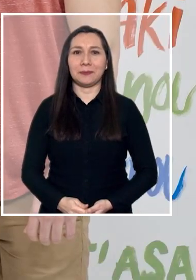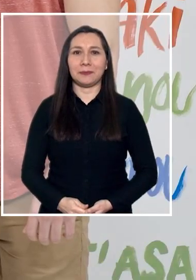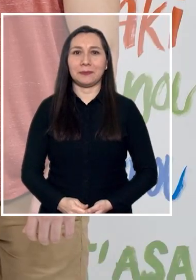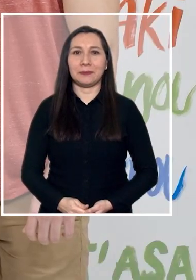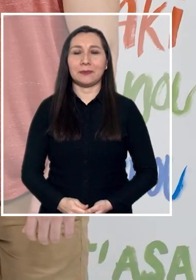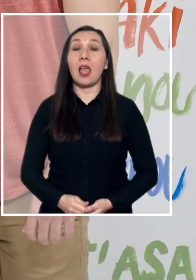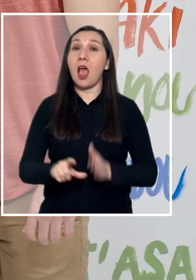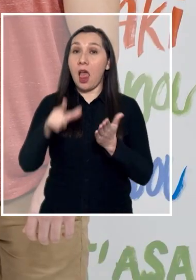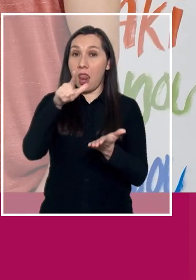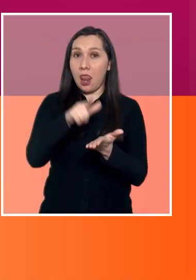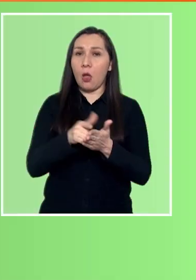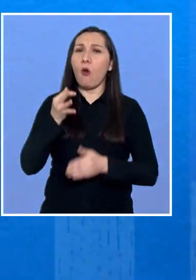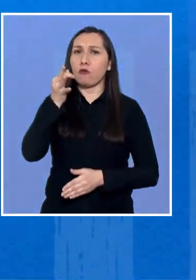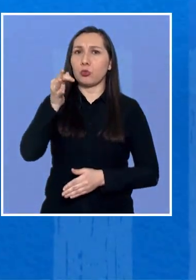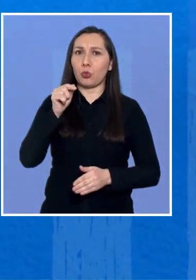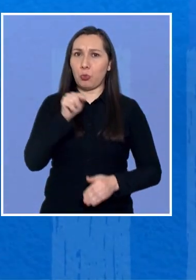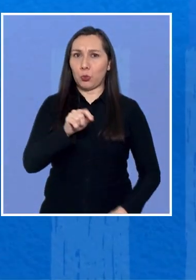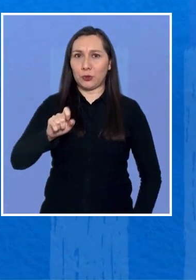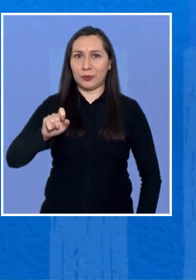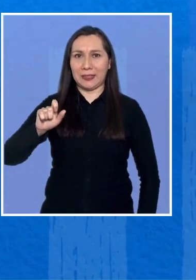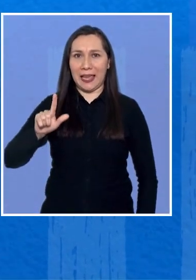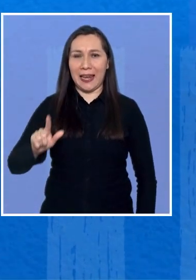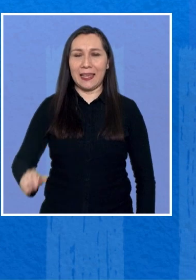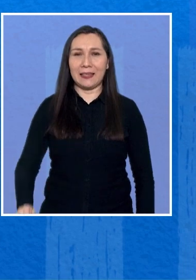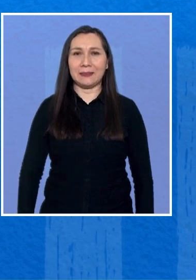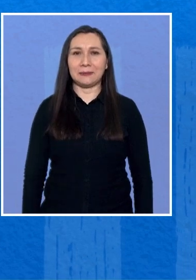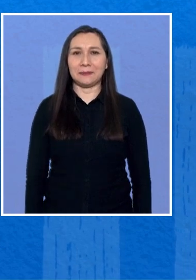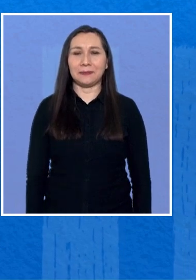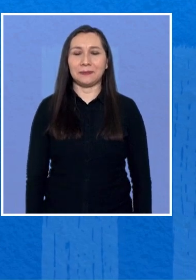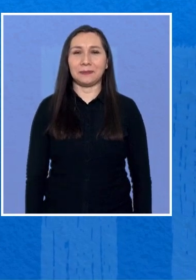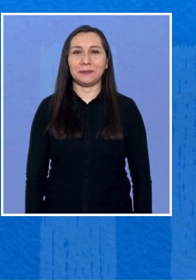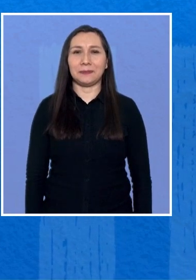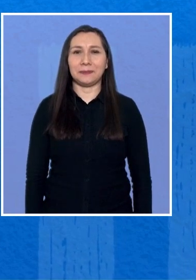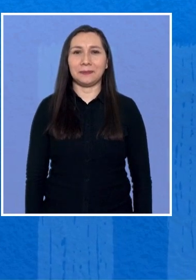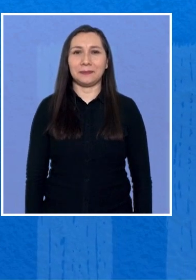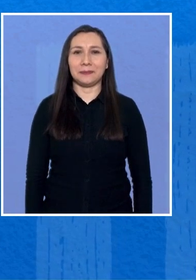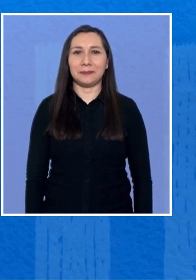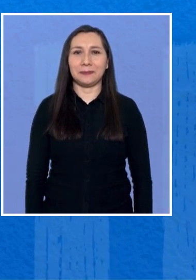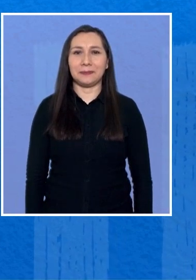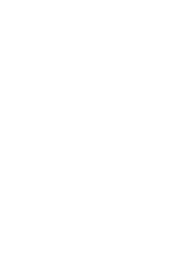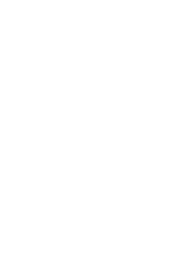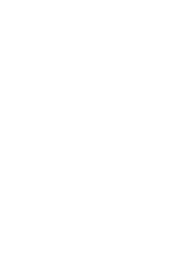yati cañataki, las lenguas son el futuro.cl.